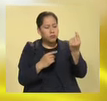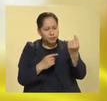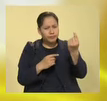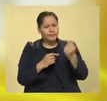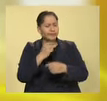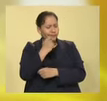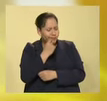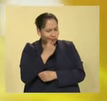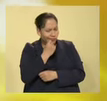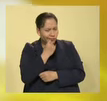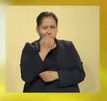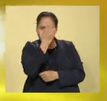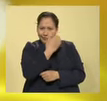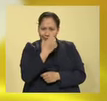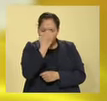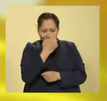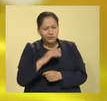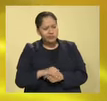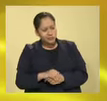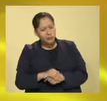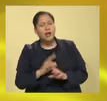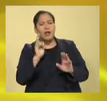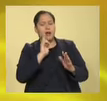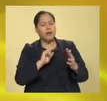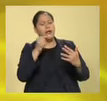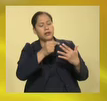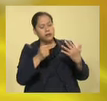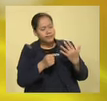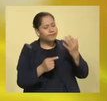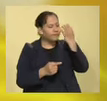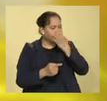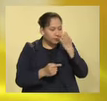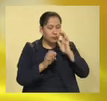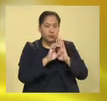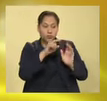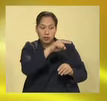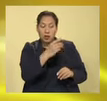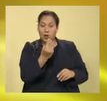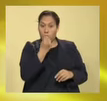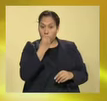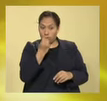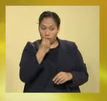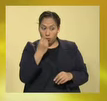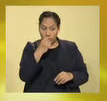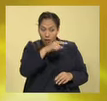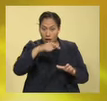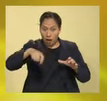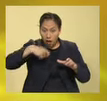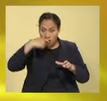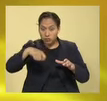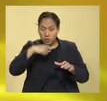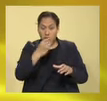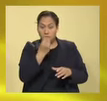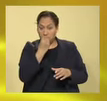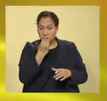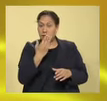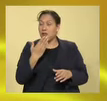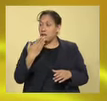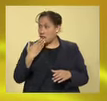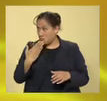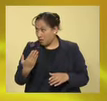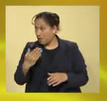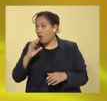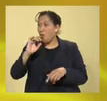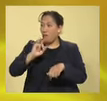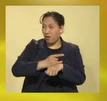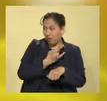que ver las cosas básicas. Si la cantidad de alimento que están ingiriendo es el